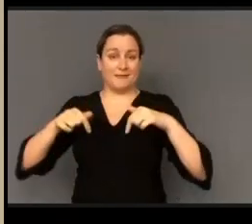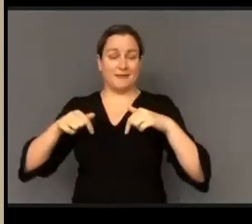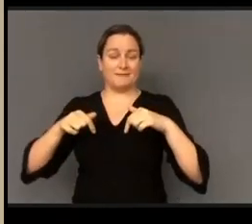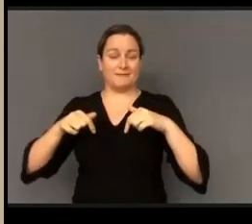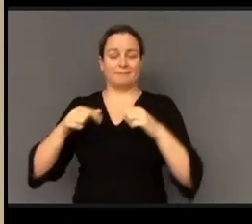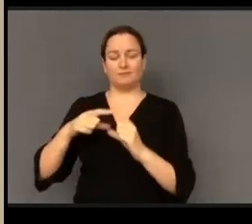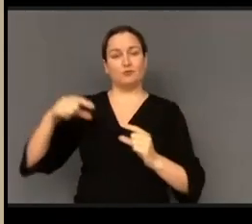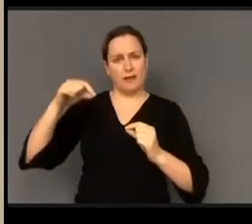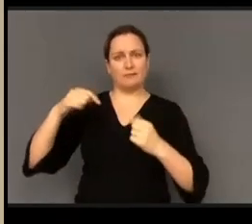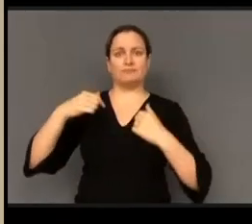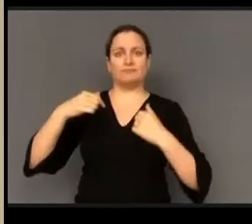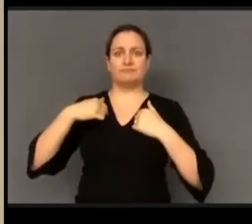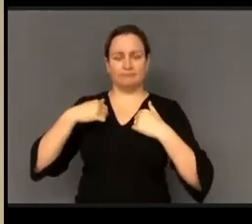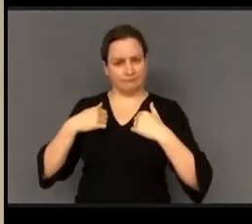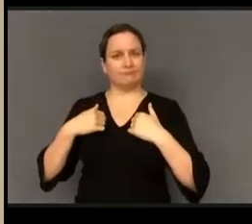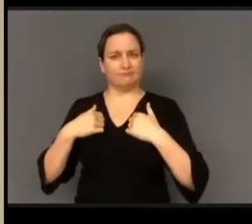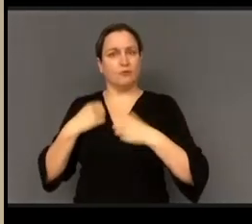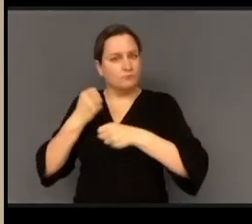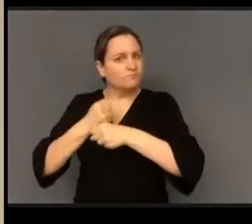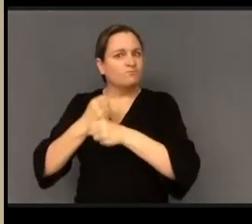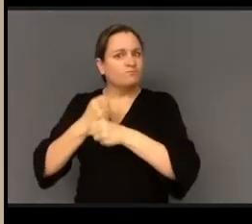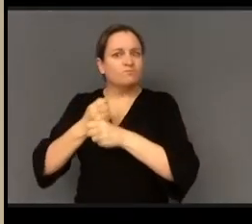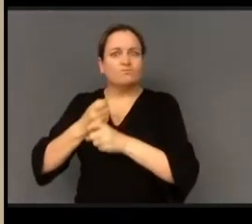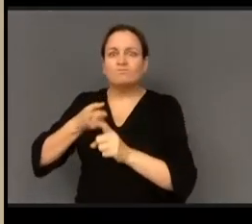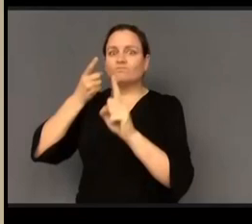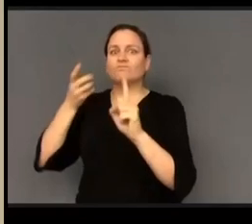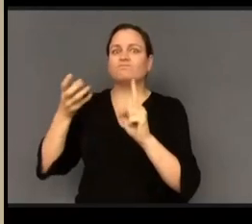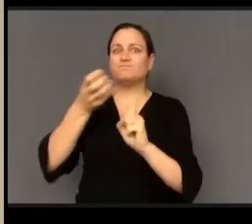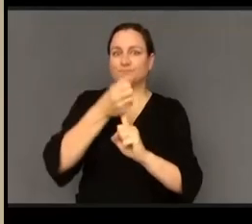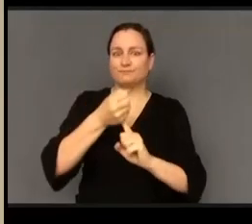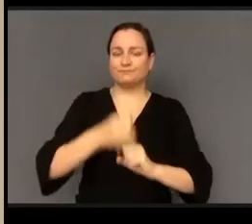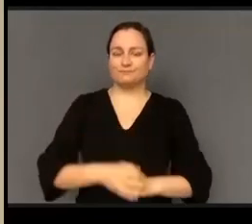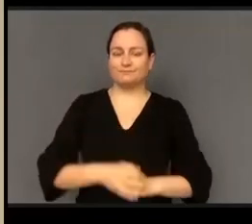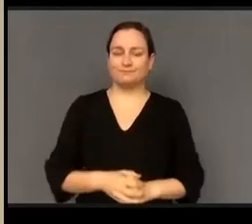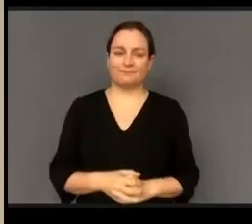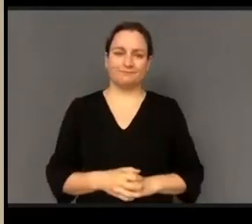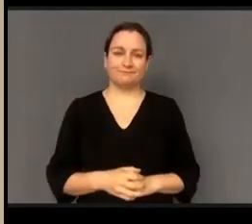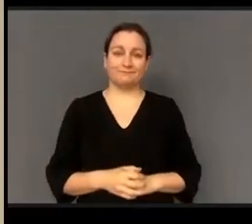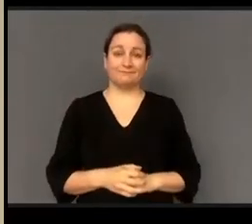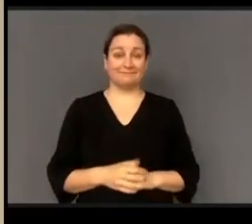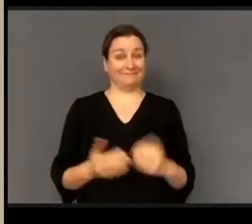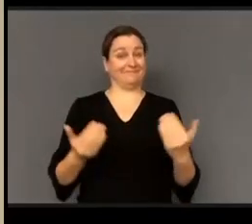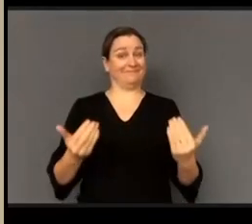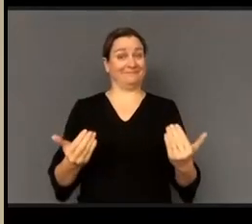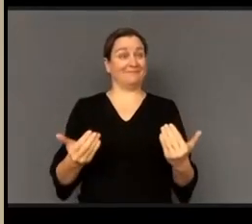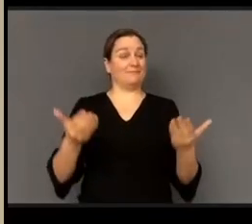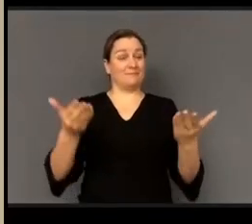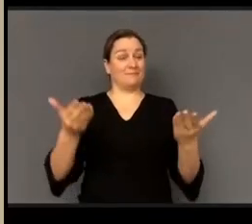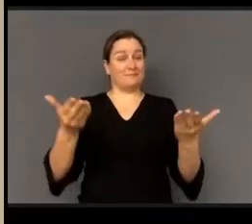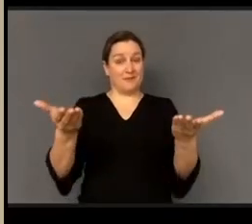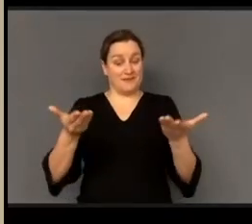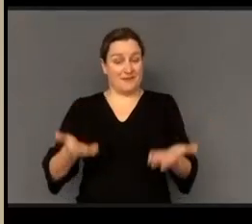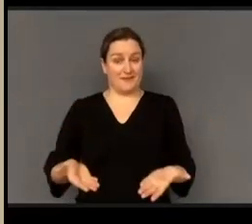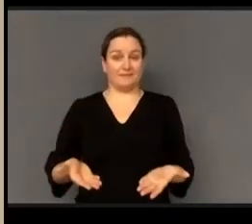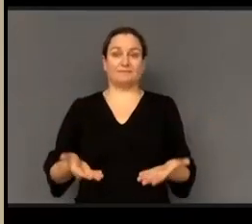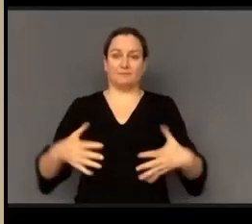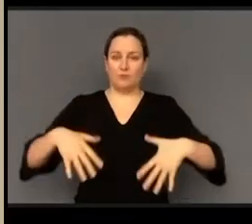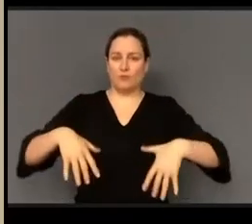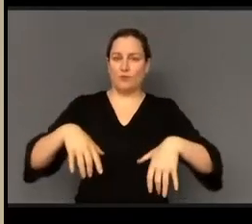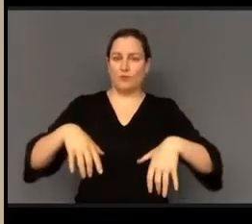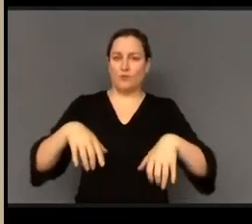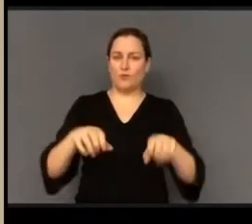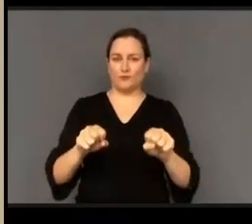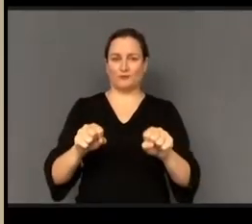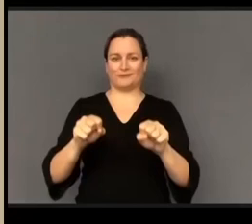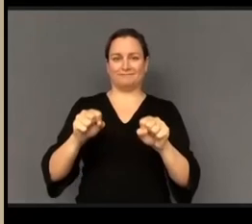Nos complace enormemente poderlos recibir aquí por primera vez como país